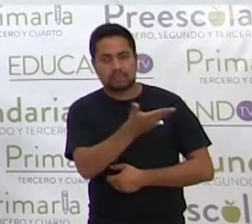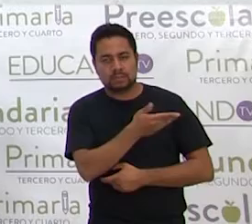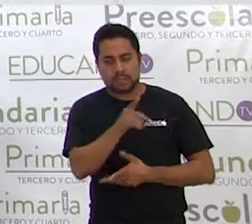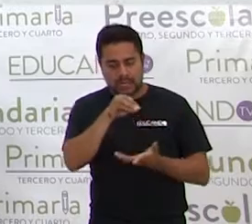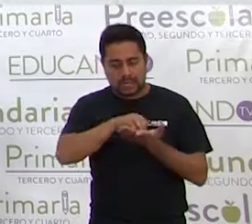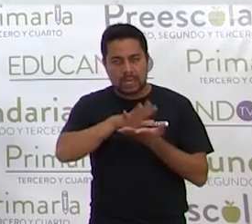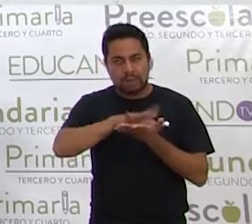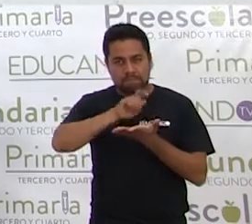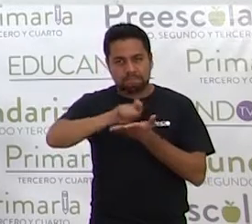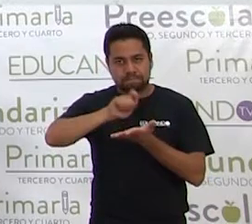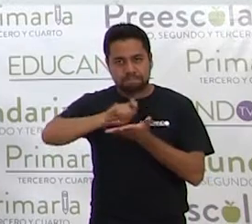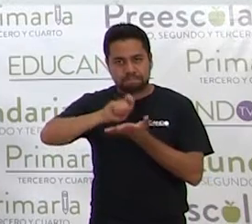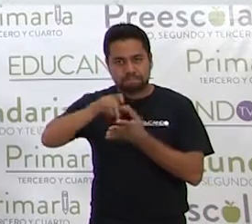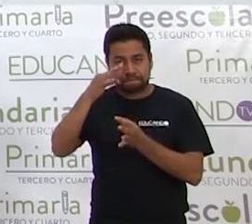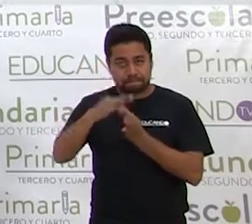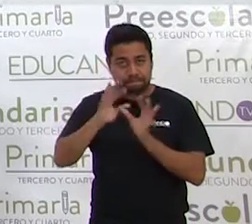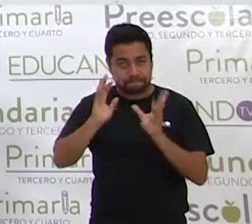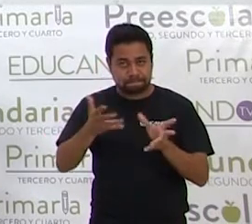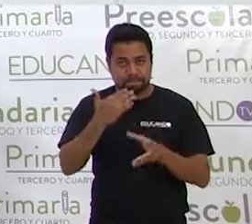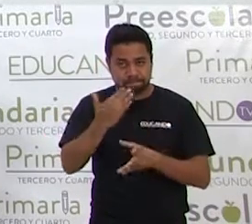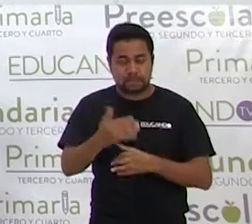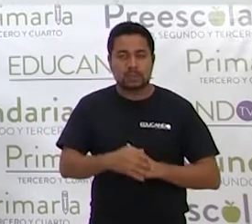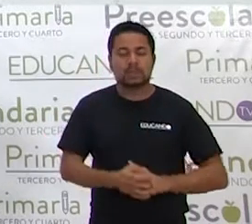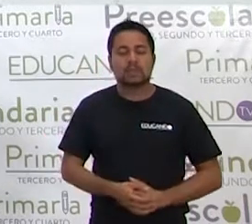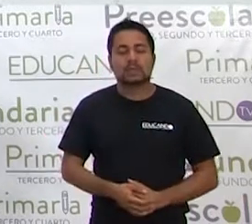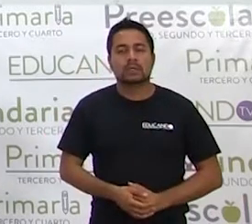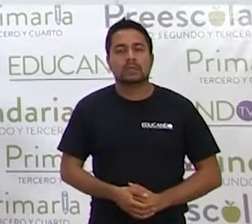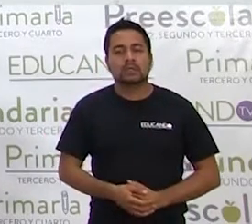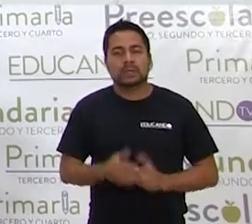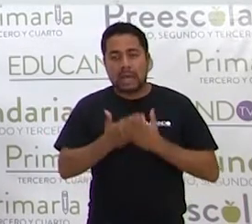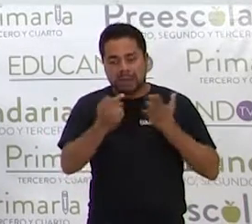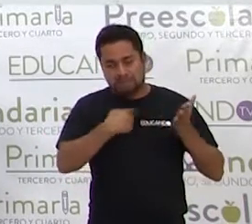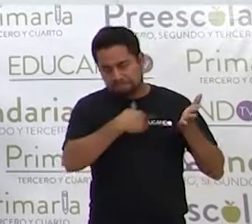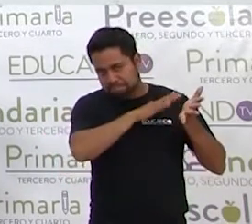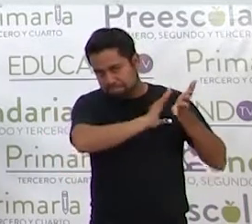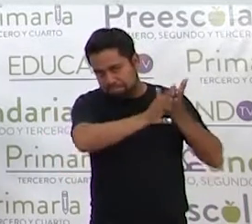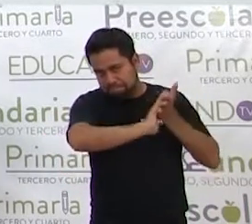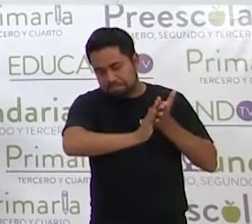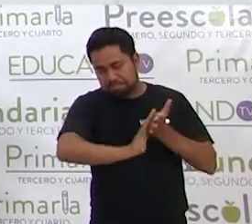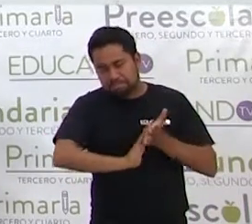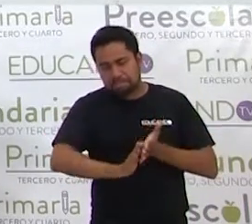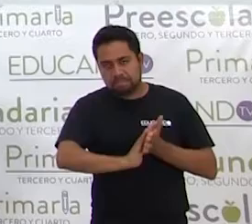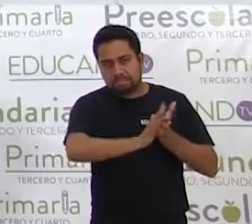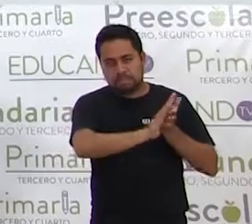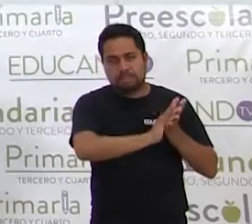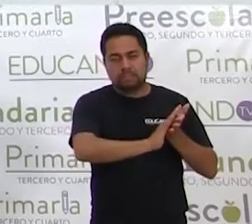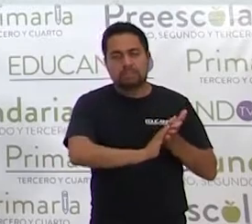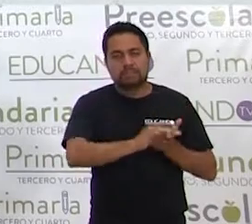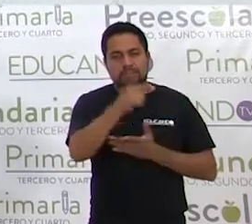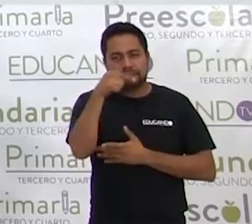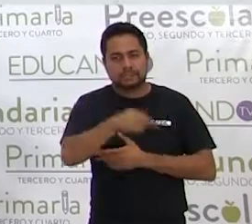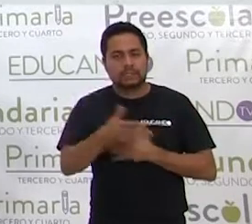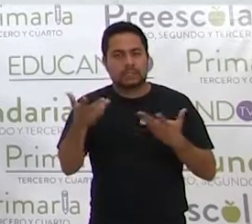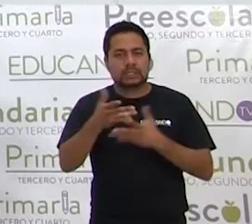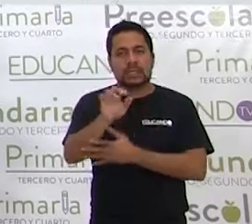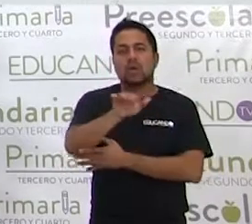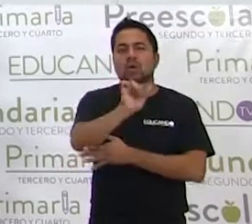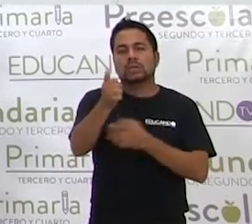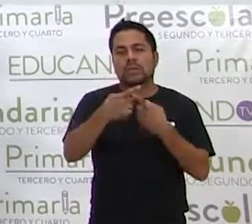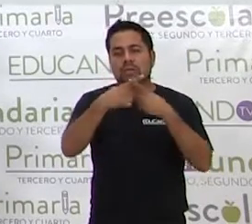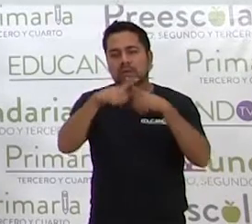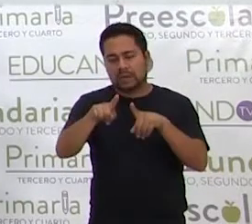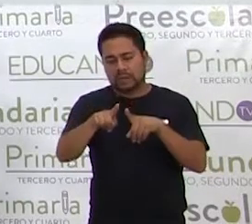tomaron nota y bueno vamos a borrar porque vamos a hacer otra